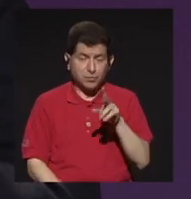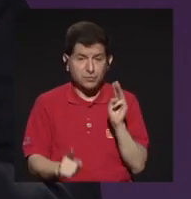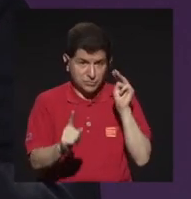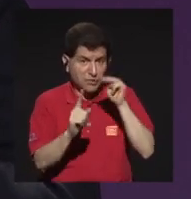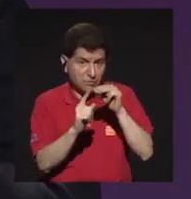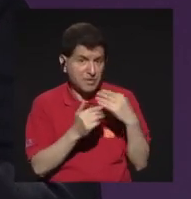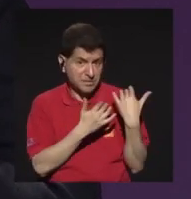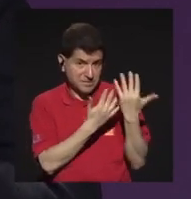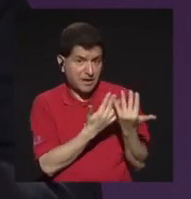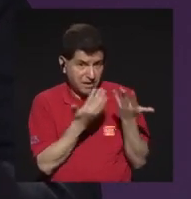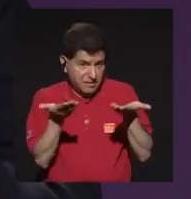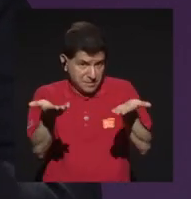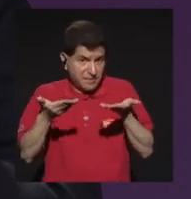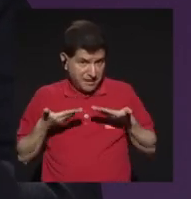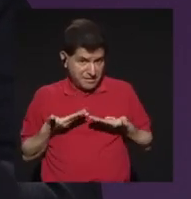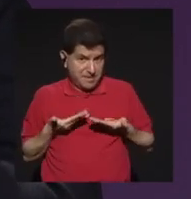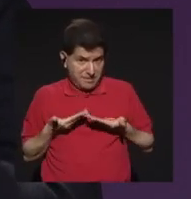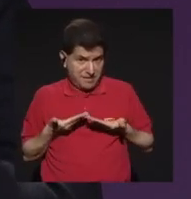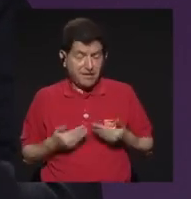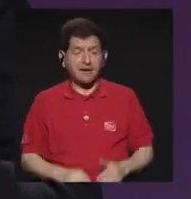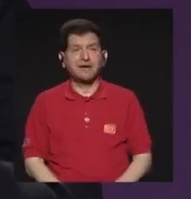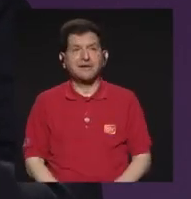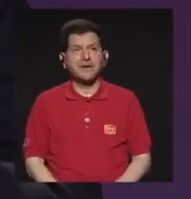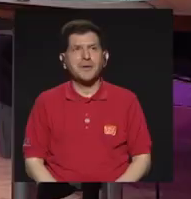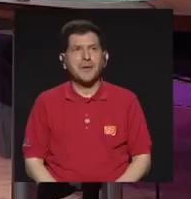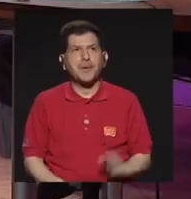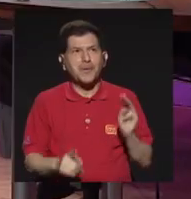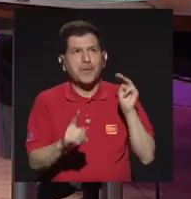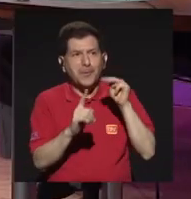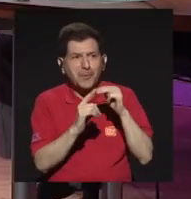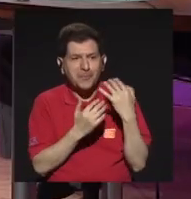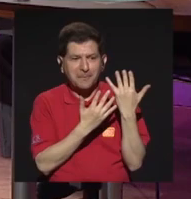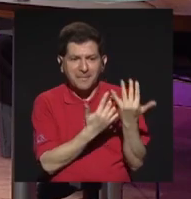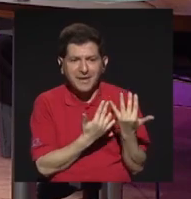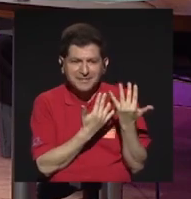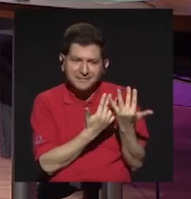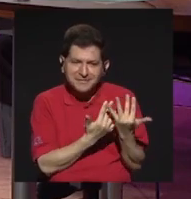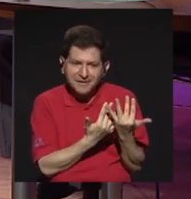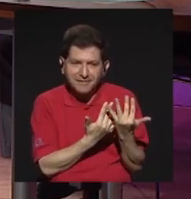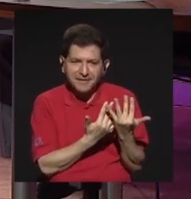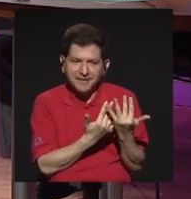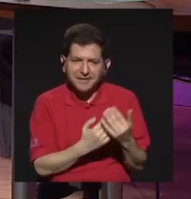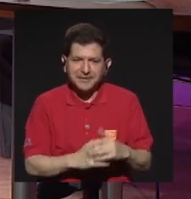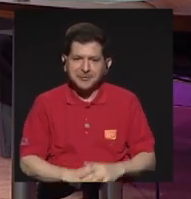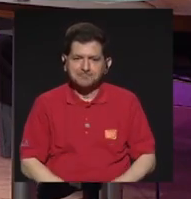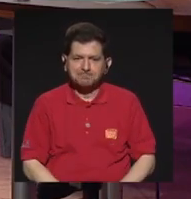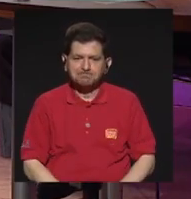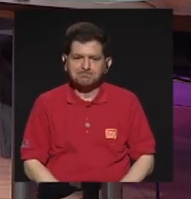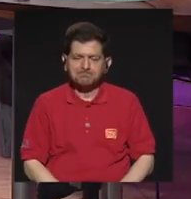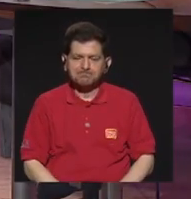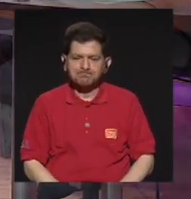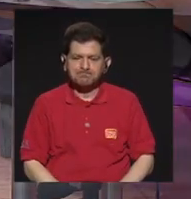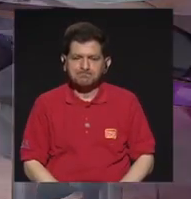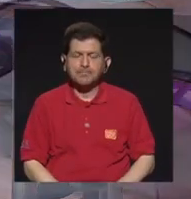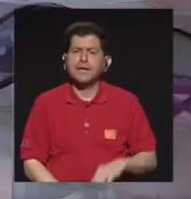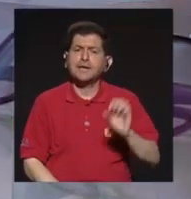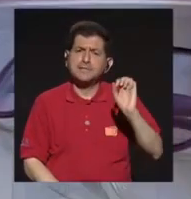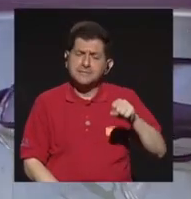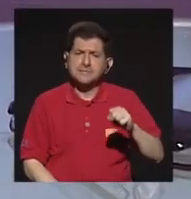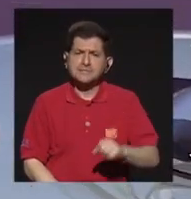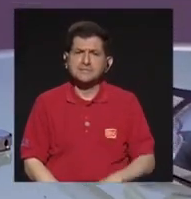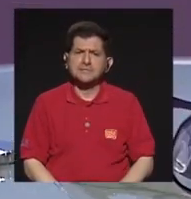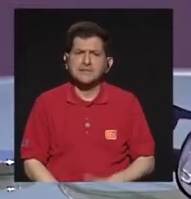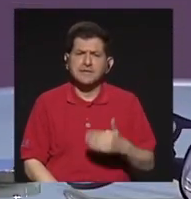mensaje de esperanza un mensaje de este mensaje esperanza pues tiene que ver